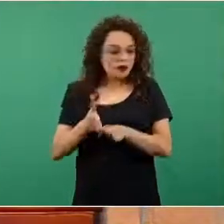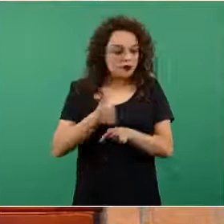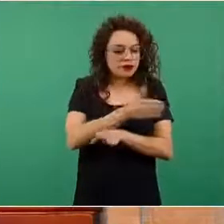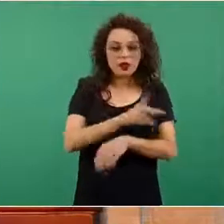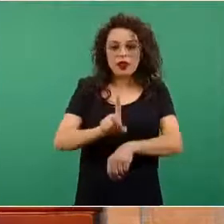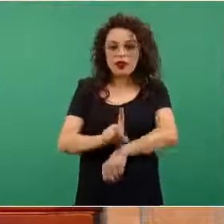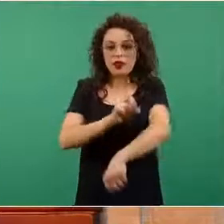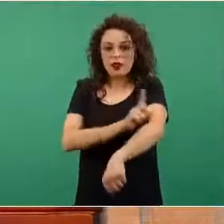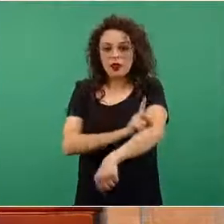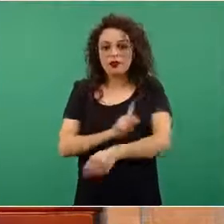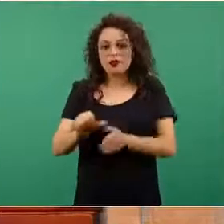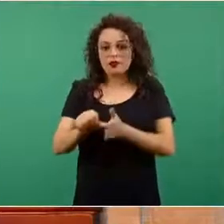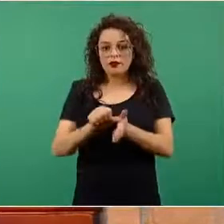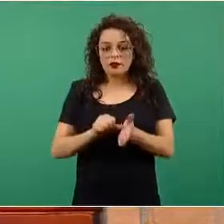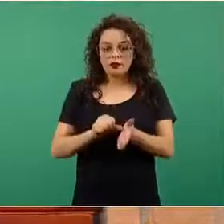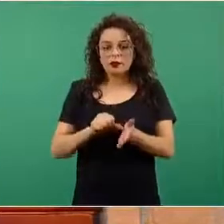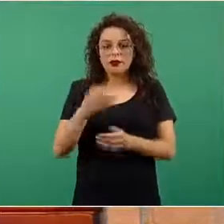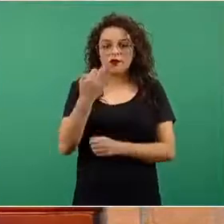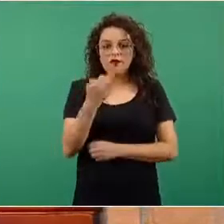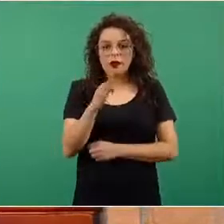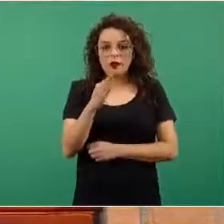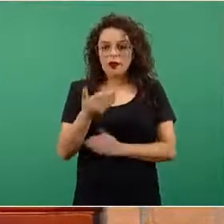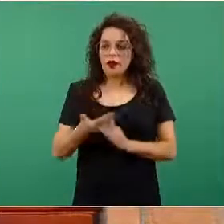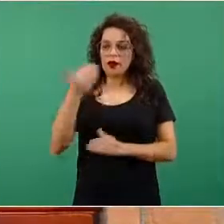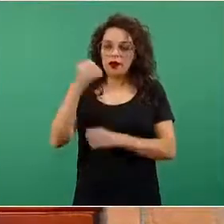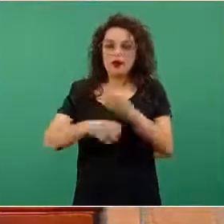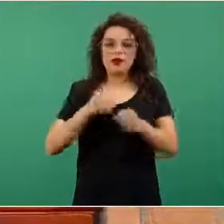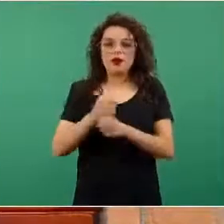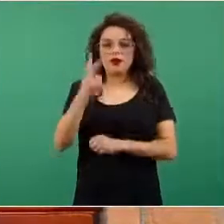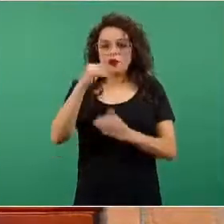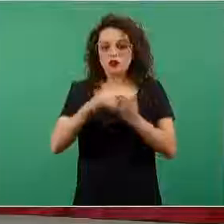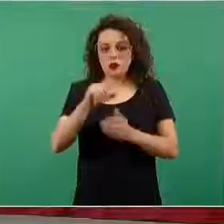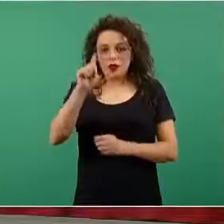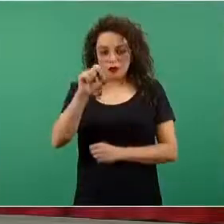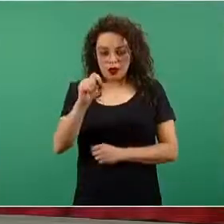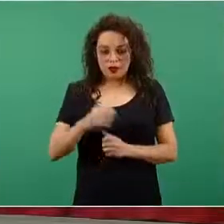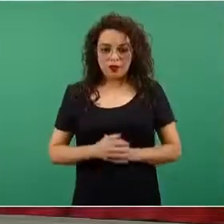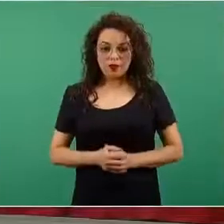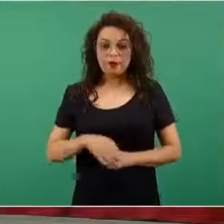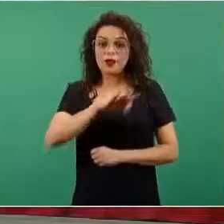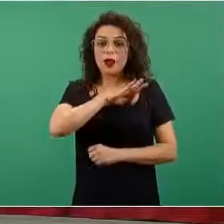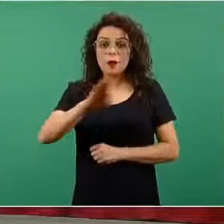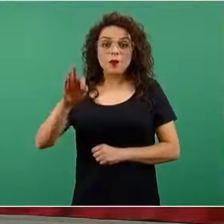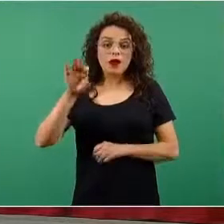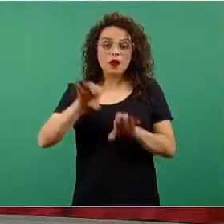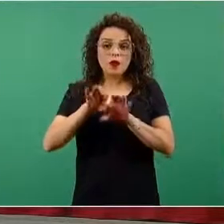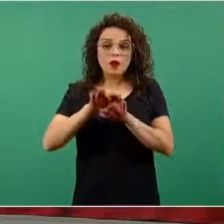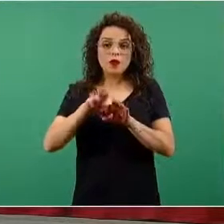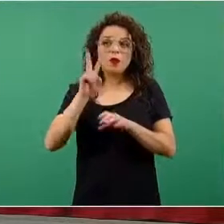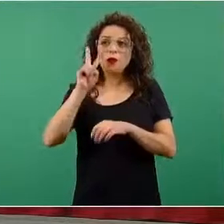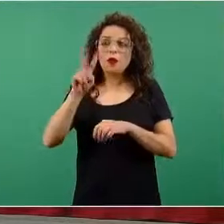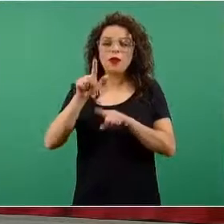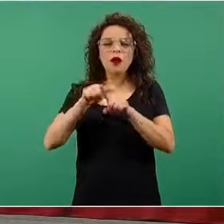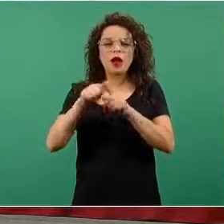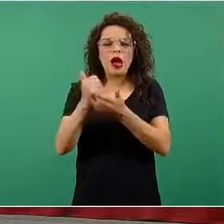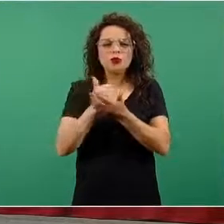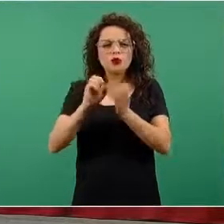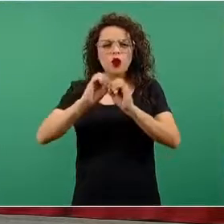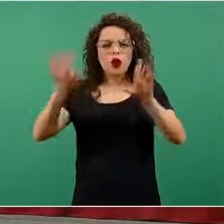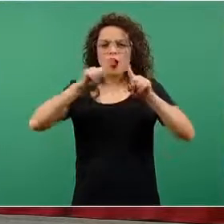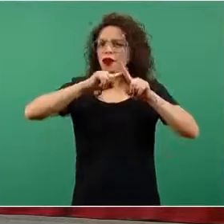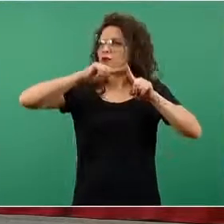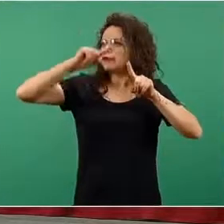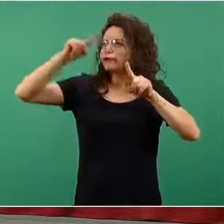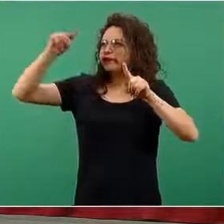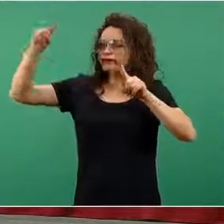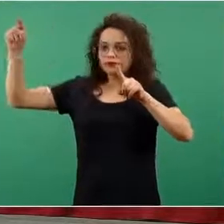de febrero del año pasado, en donde se confirmó el primero de ellos. Están representados precisamente en esta curva de color azul que se dibuja en